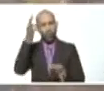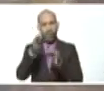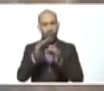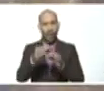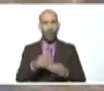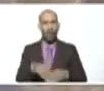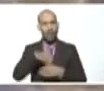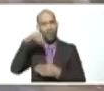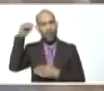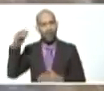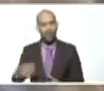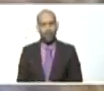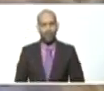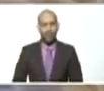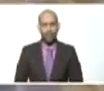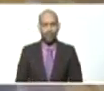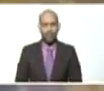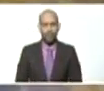esperanza.